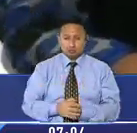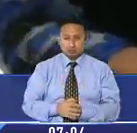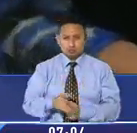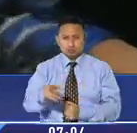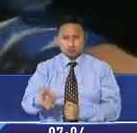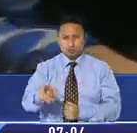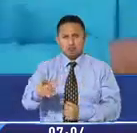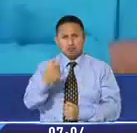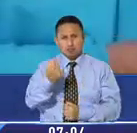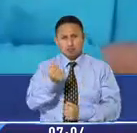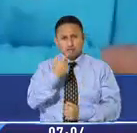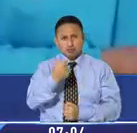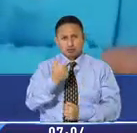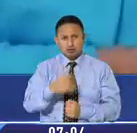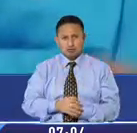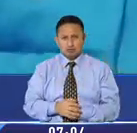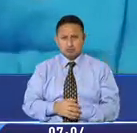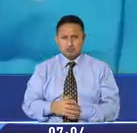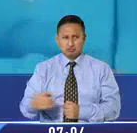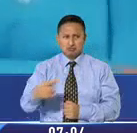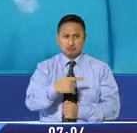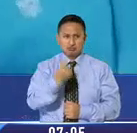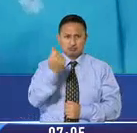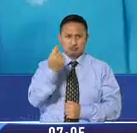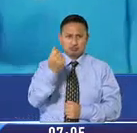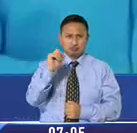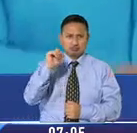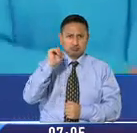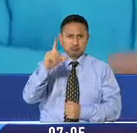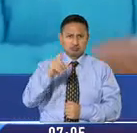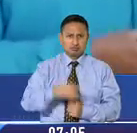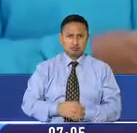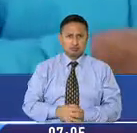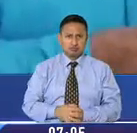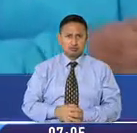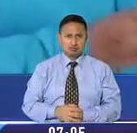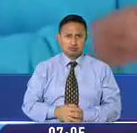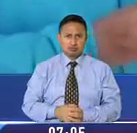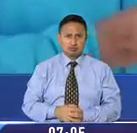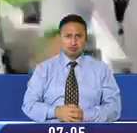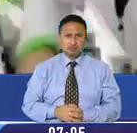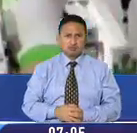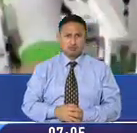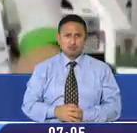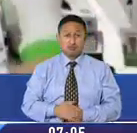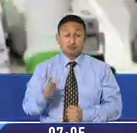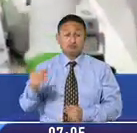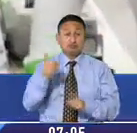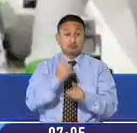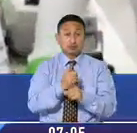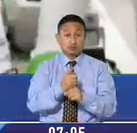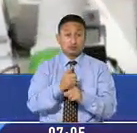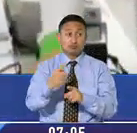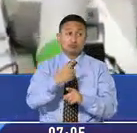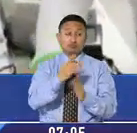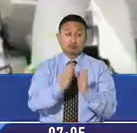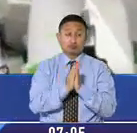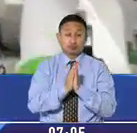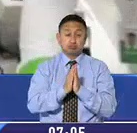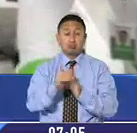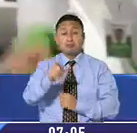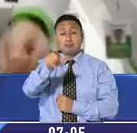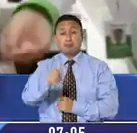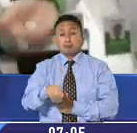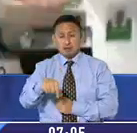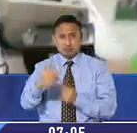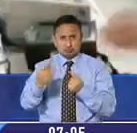los medicamentos eran comercializados con precios superiores a los establecidos en el mercado. Por ello, también la entidad solicita a la